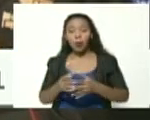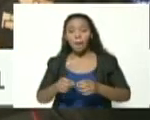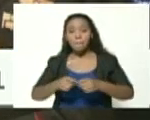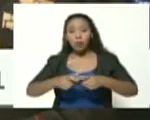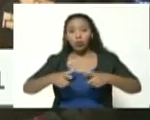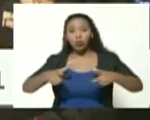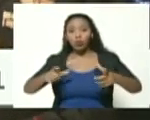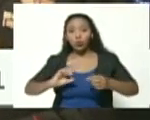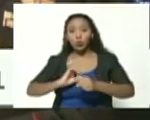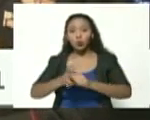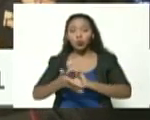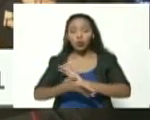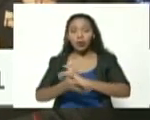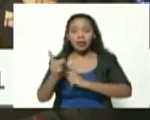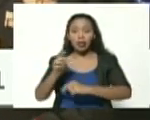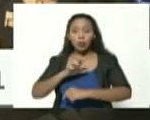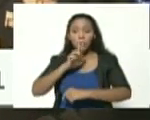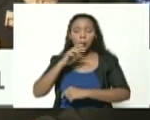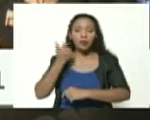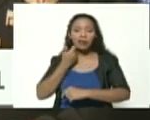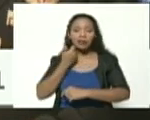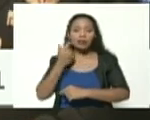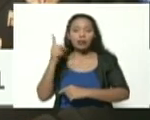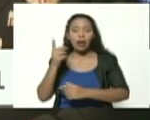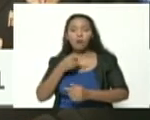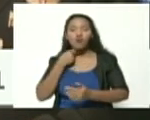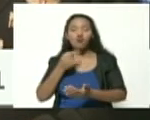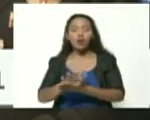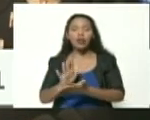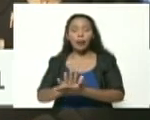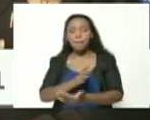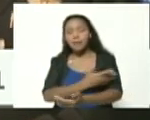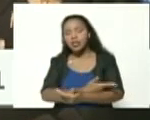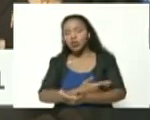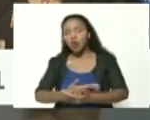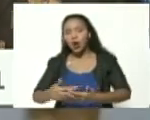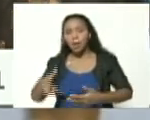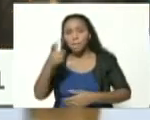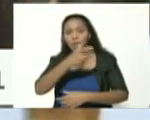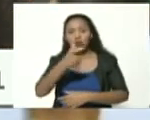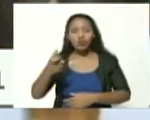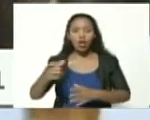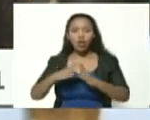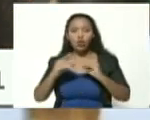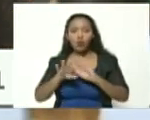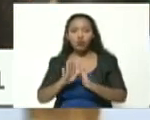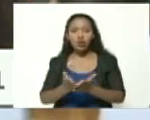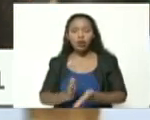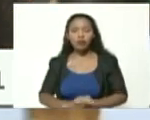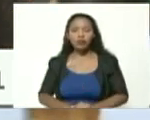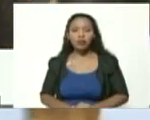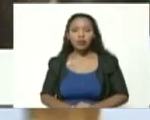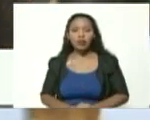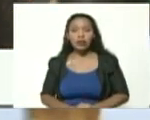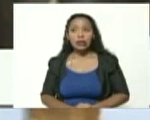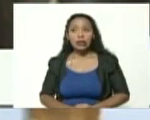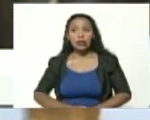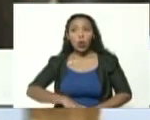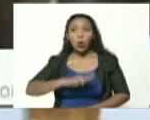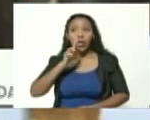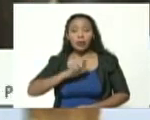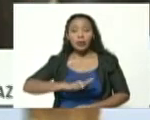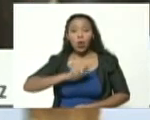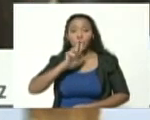terrible enfermedad que ya ha producido la muerte de millones de personas en todo el planeta. Tan nefasta